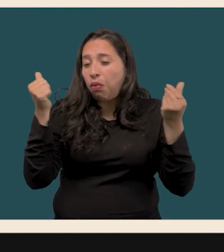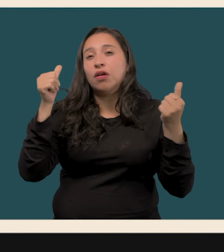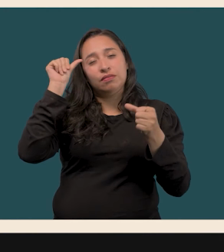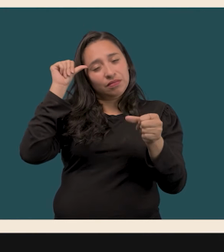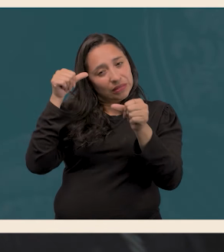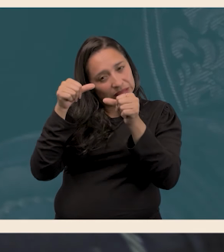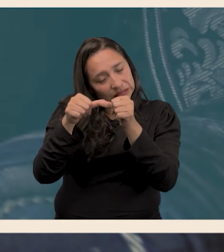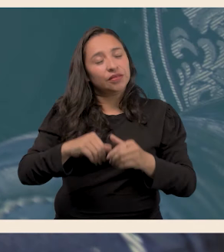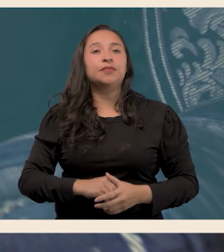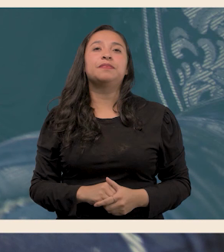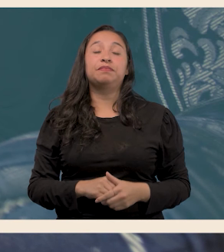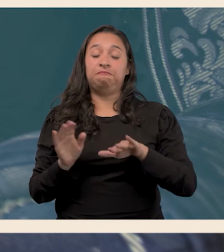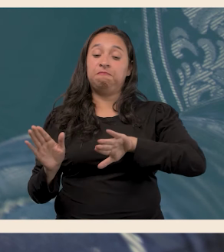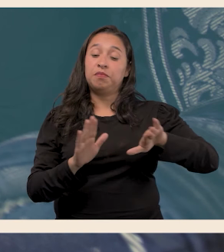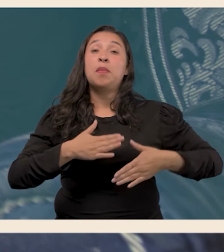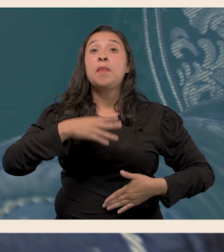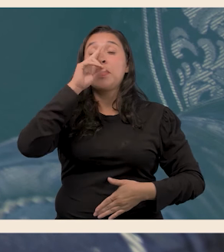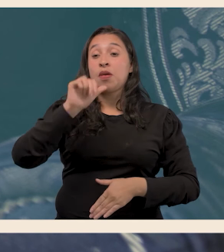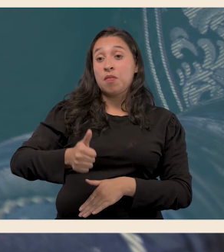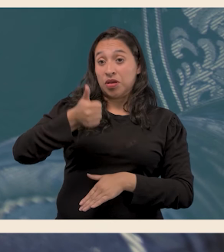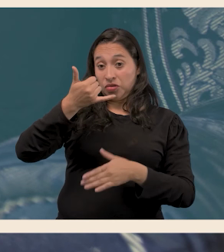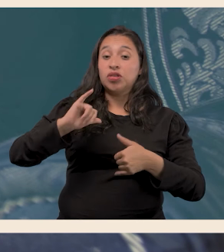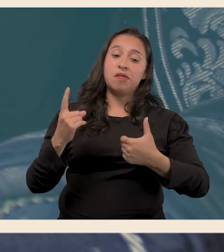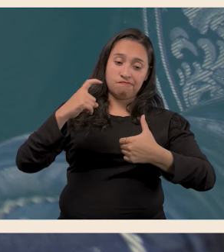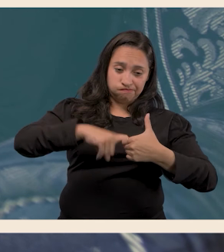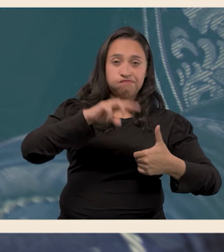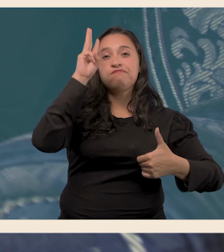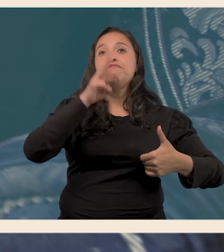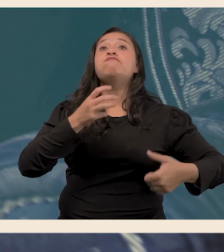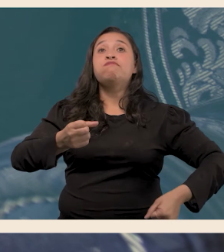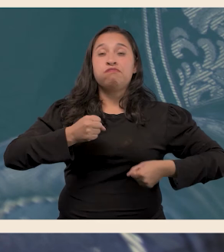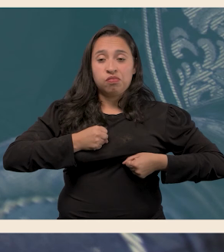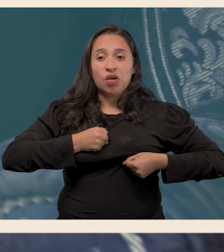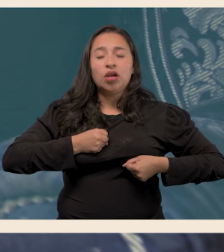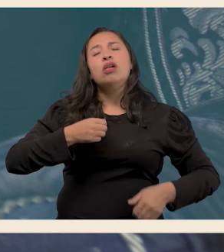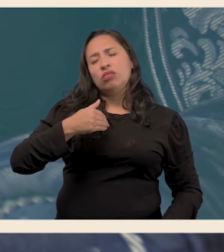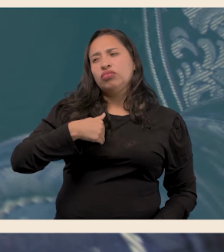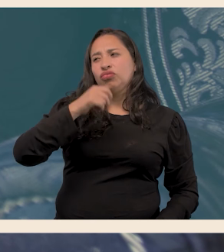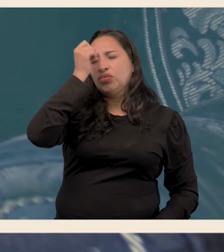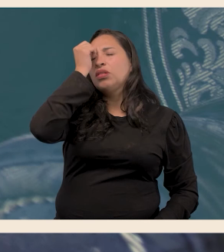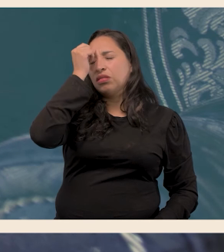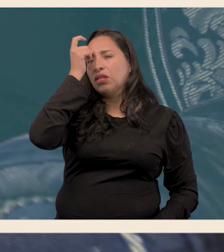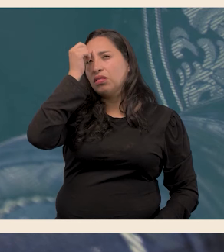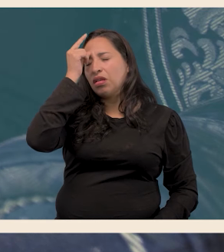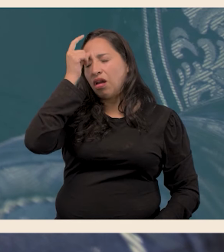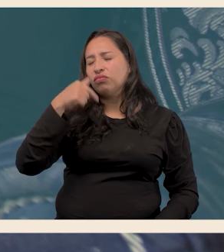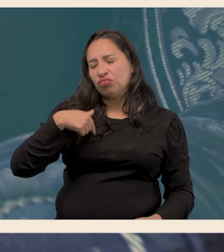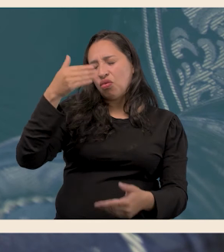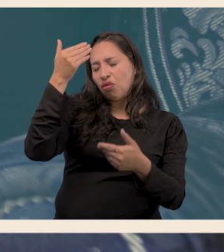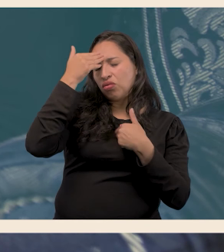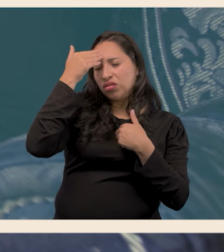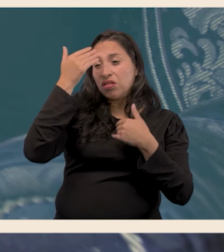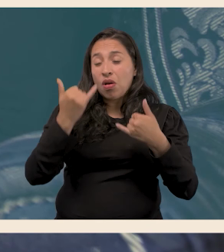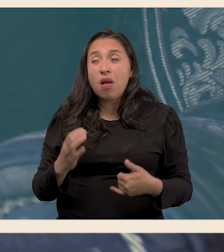pasado. Cuando mi hijo mayor ya estaba en el ejército, yo sabía lo que pasaba, era consciente de